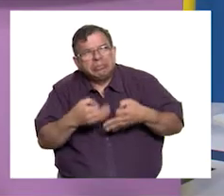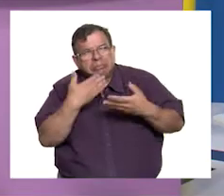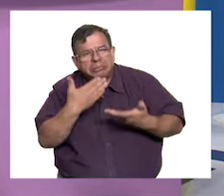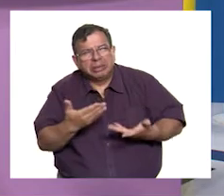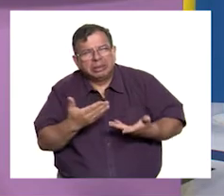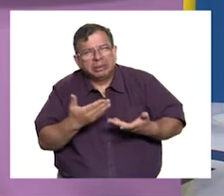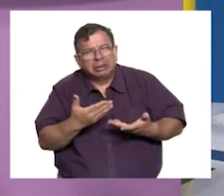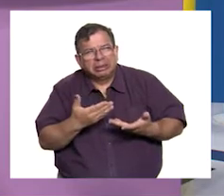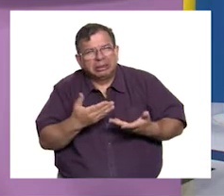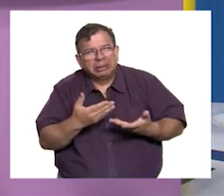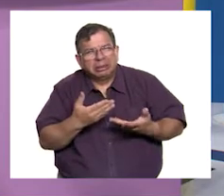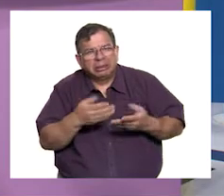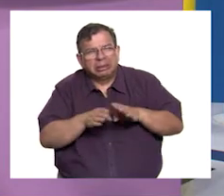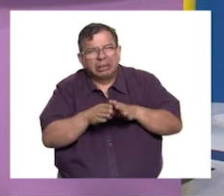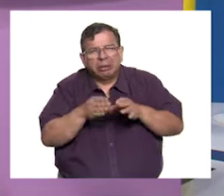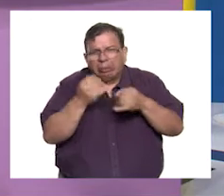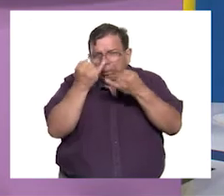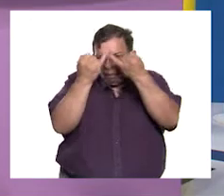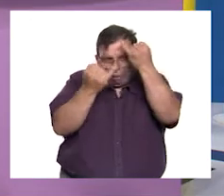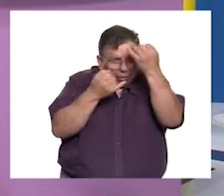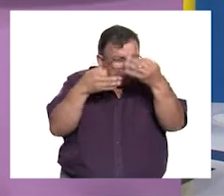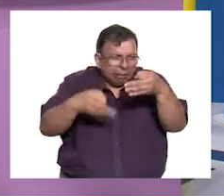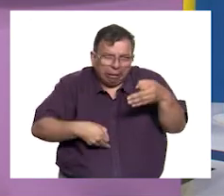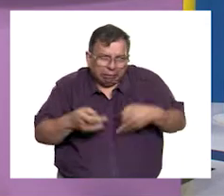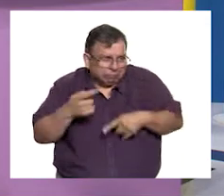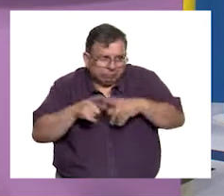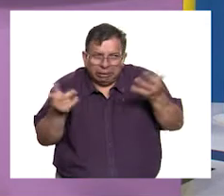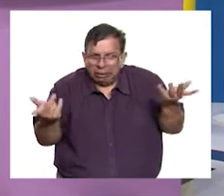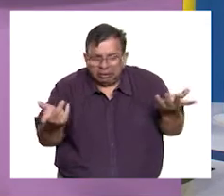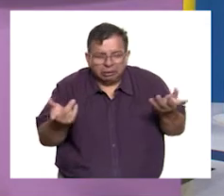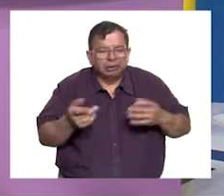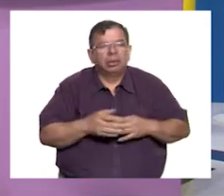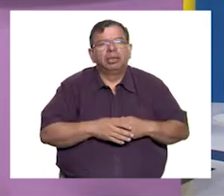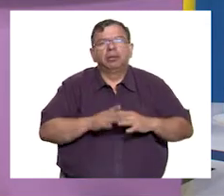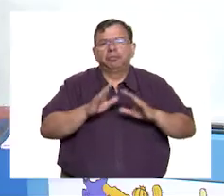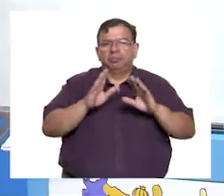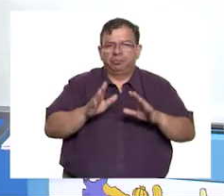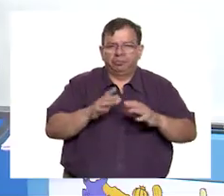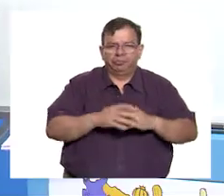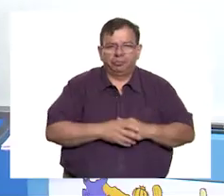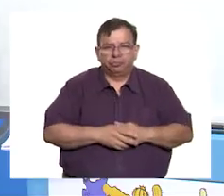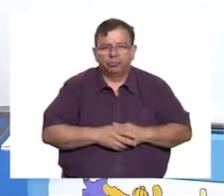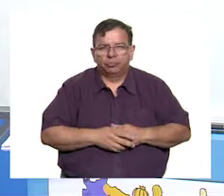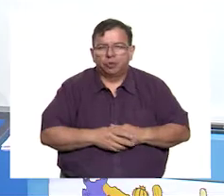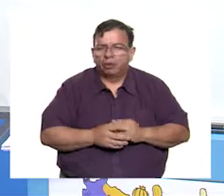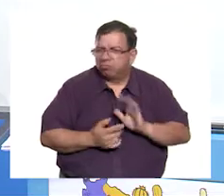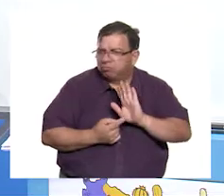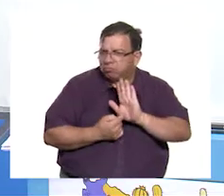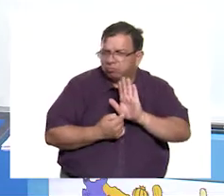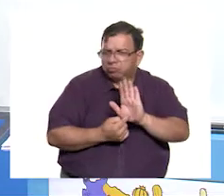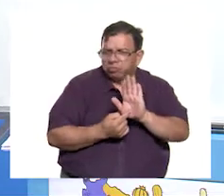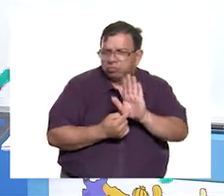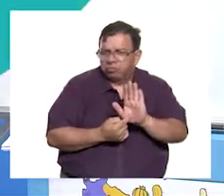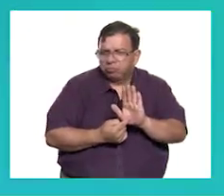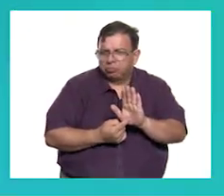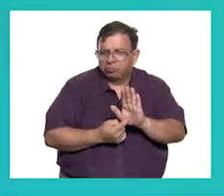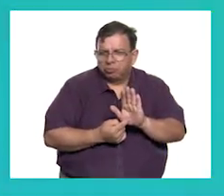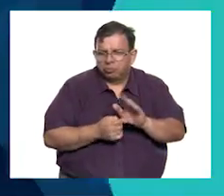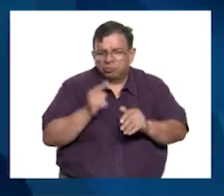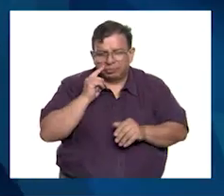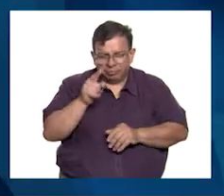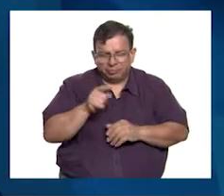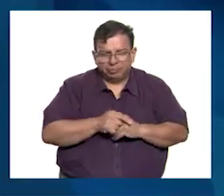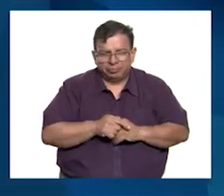no estamos inventando una nueva obra? Pues miren, les voy a mostrar, y vamos a ver los estudiantes en